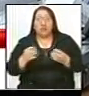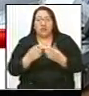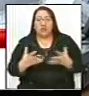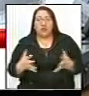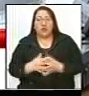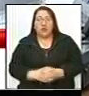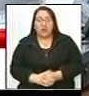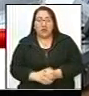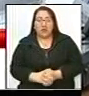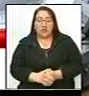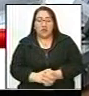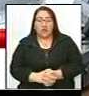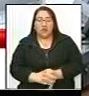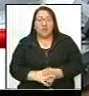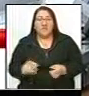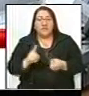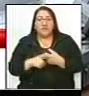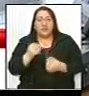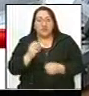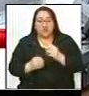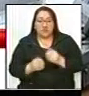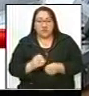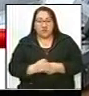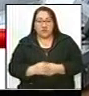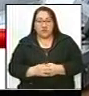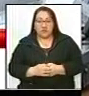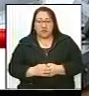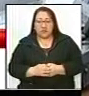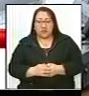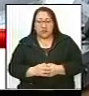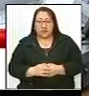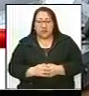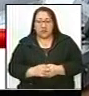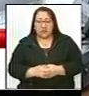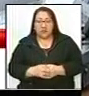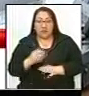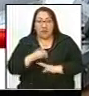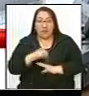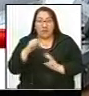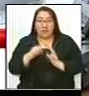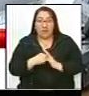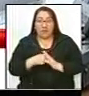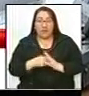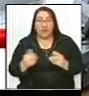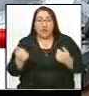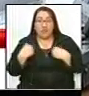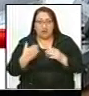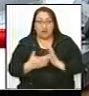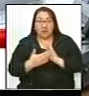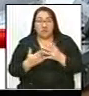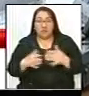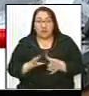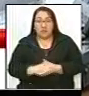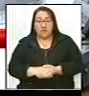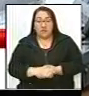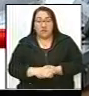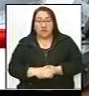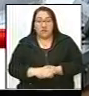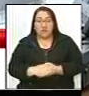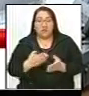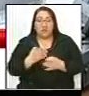aspectos. A la fecha, el proyecto tiene una actualización que